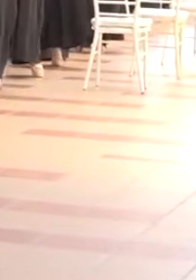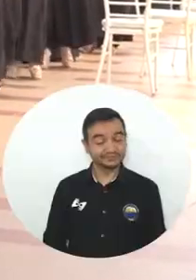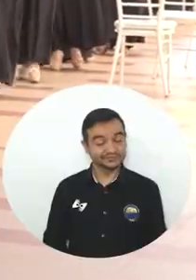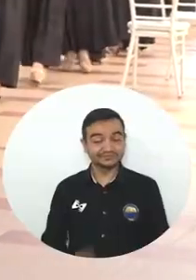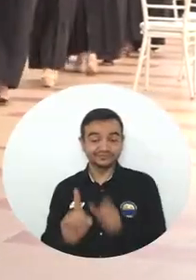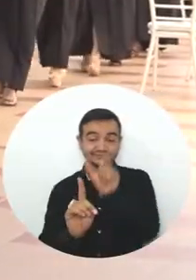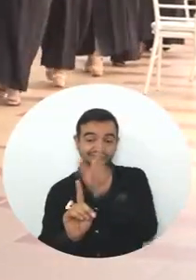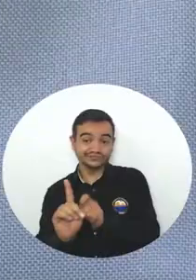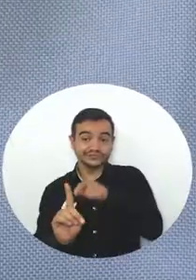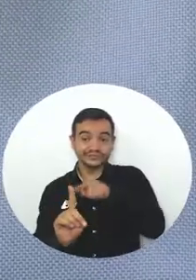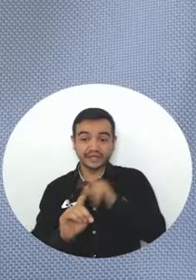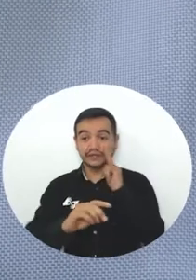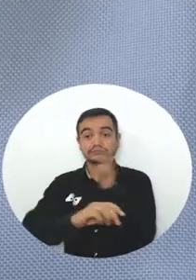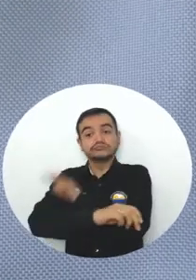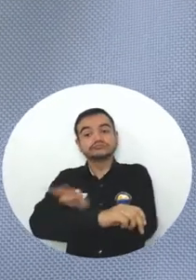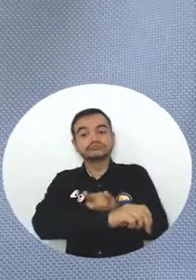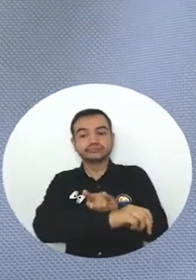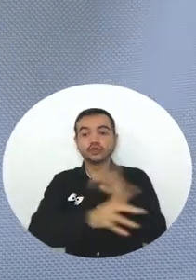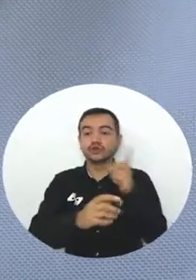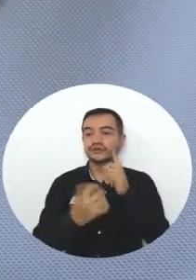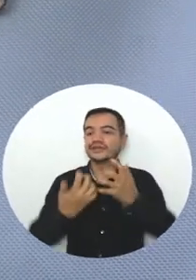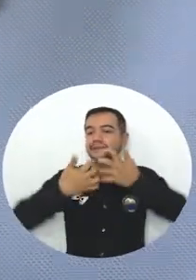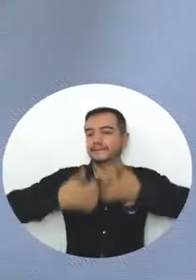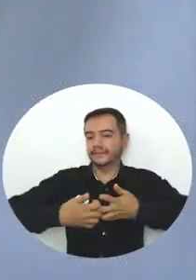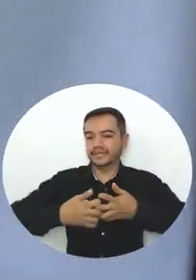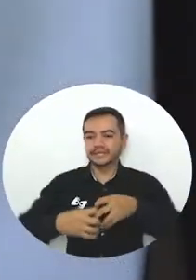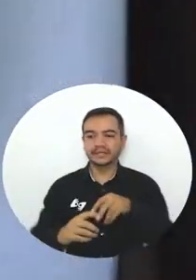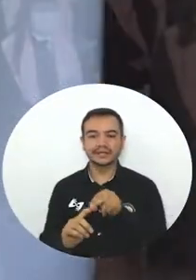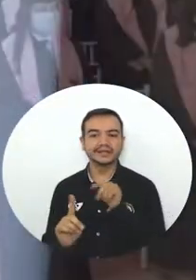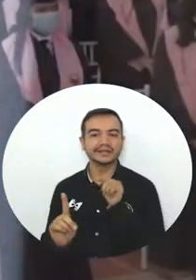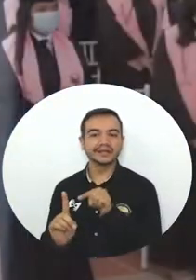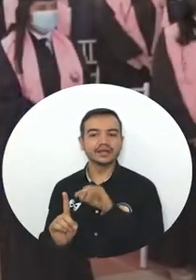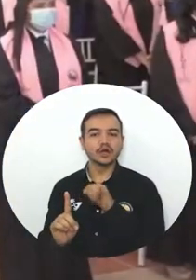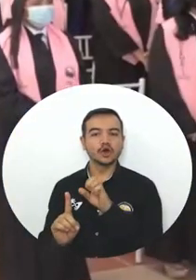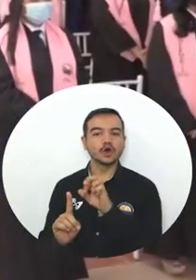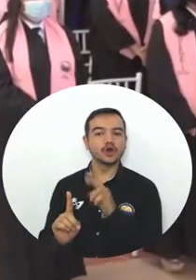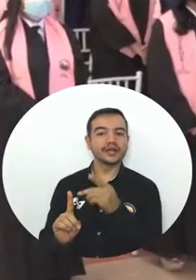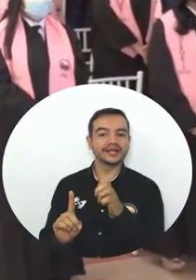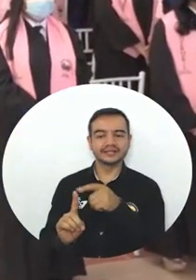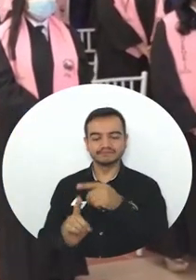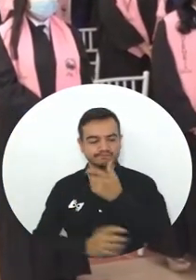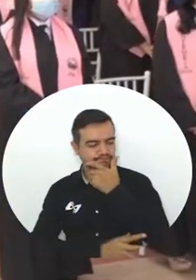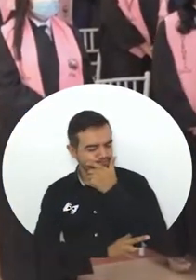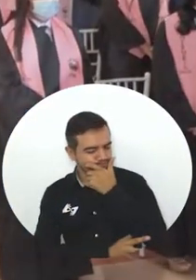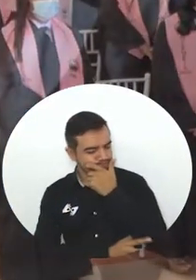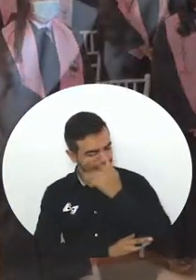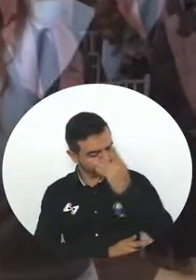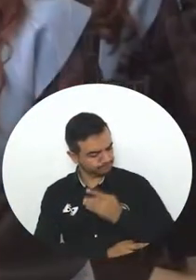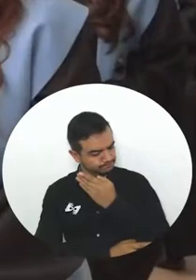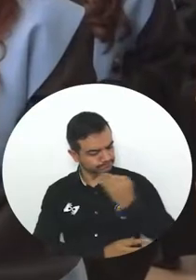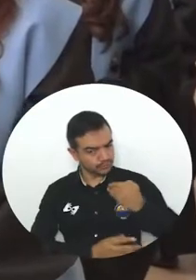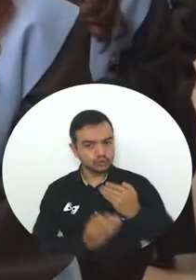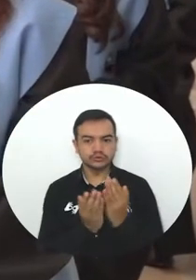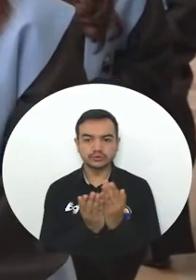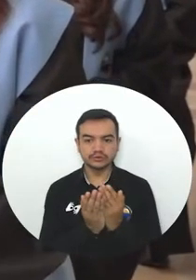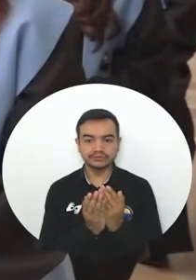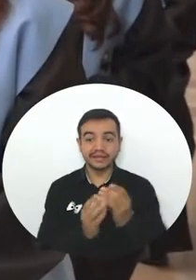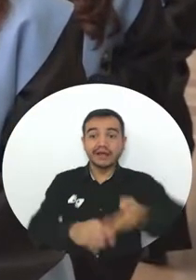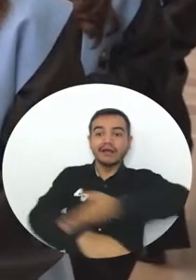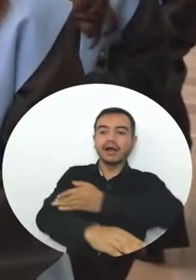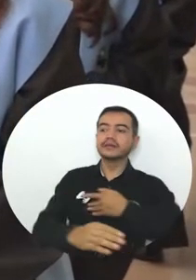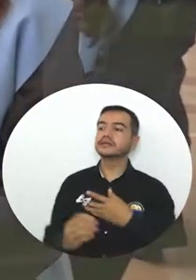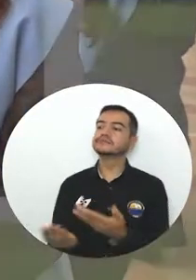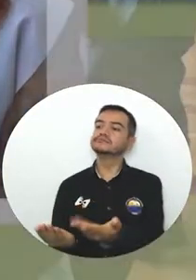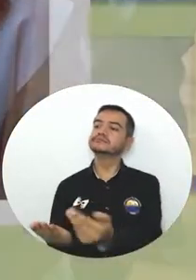Mientras cumplía labores como guardia en una empresa de seguridad privada, Jorge Andrés Padilla Torres decidió abrirse camino a la educación. Pasó